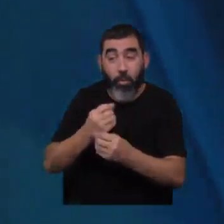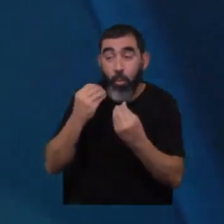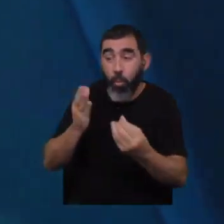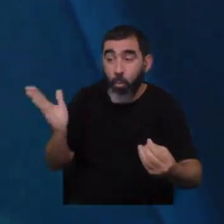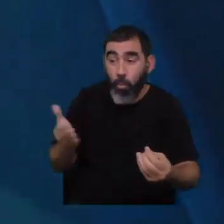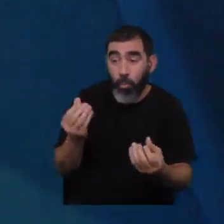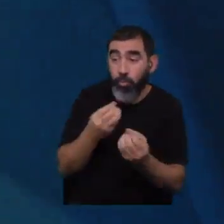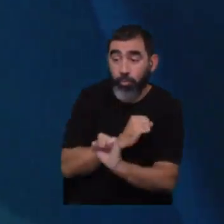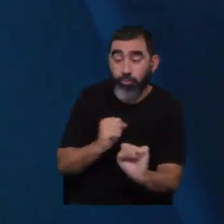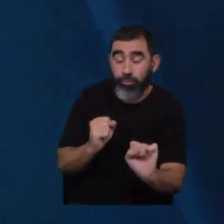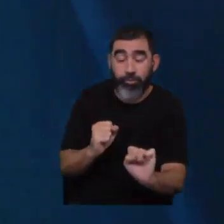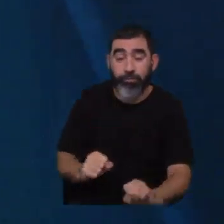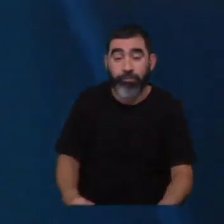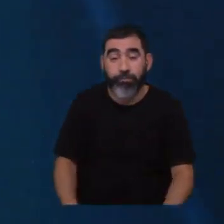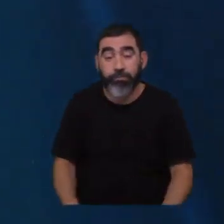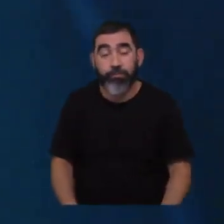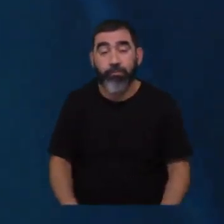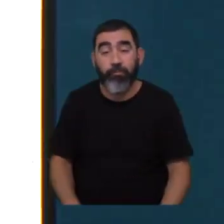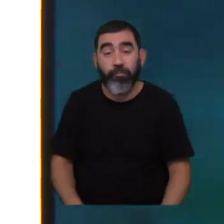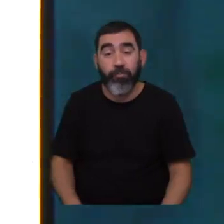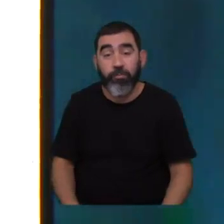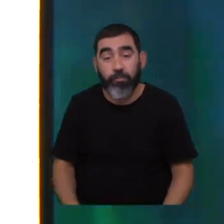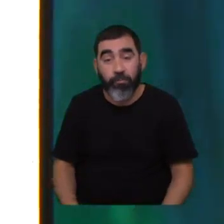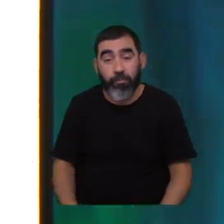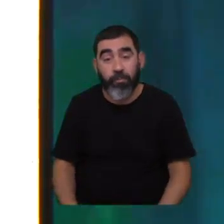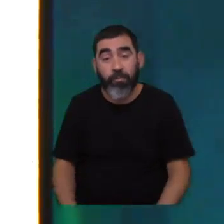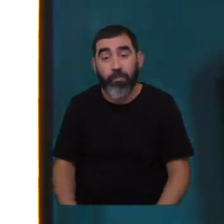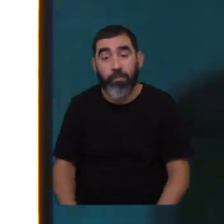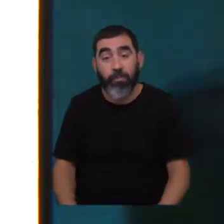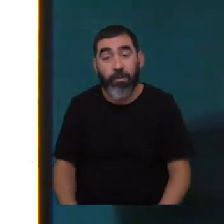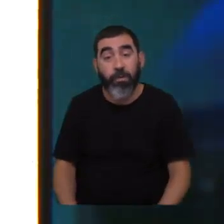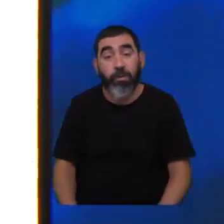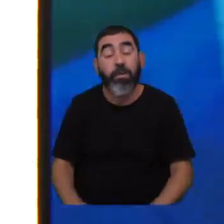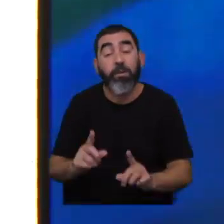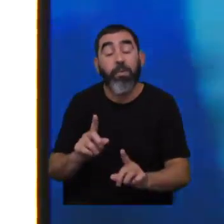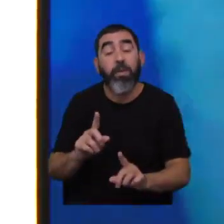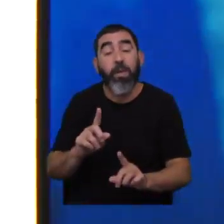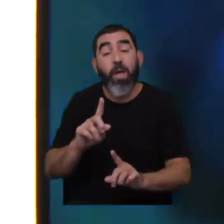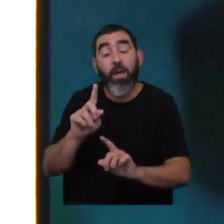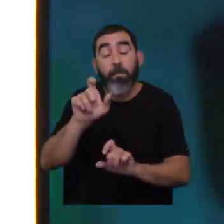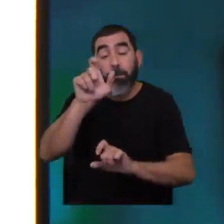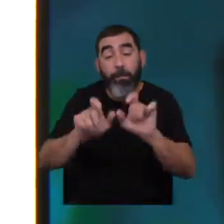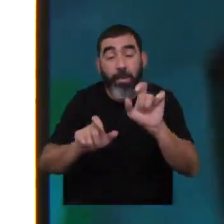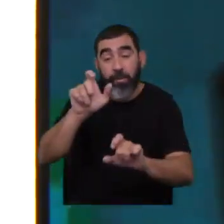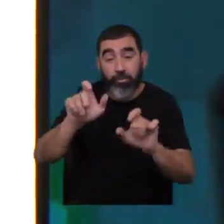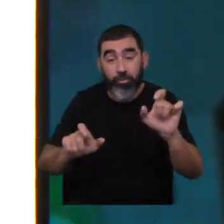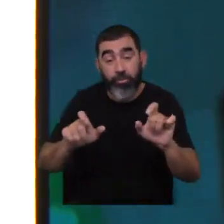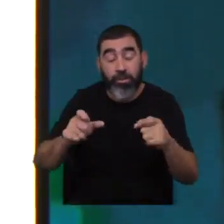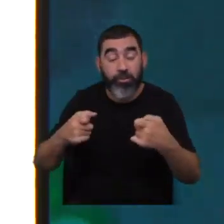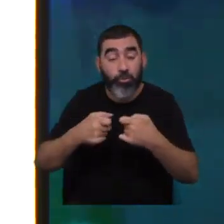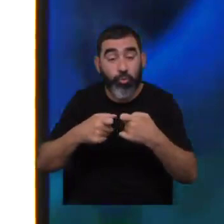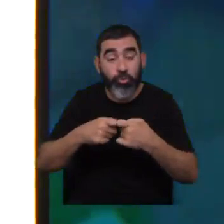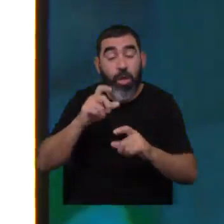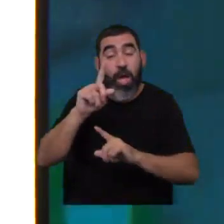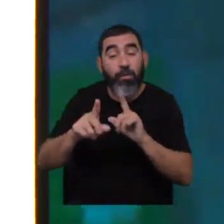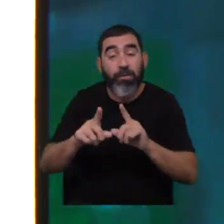los sectores más importantes de la economía de Uruguay. También, como yo le comentaba a él, también pasa que muchas personas, muchos de los integrantes de las sociedades, incluso